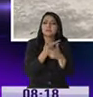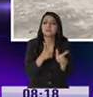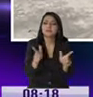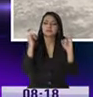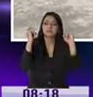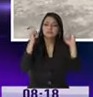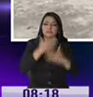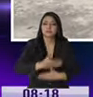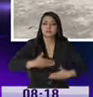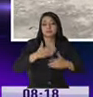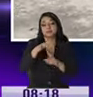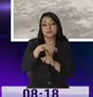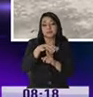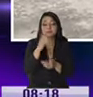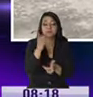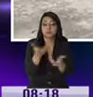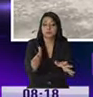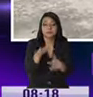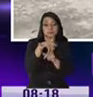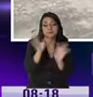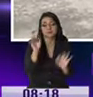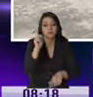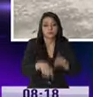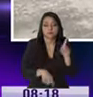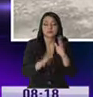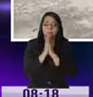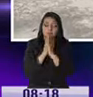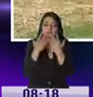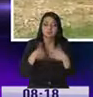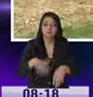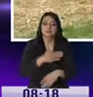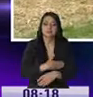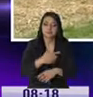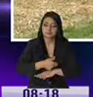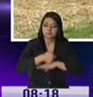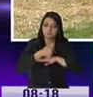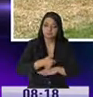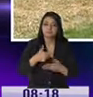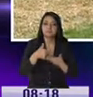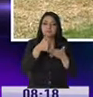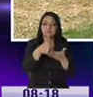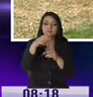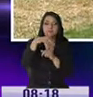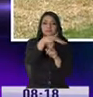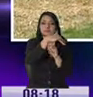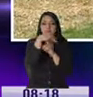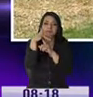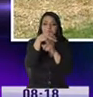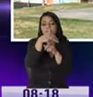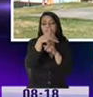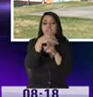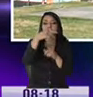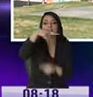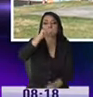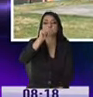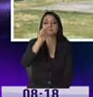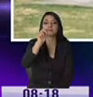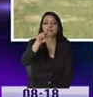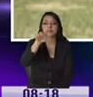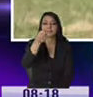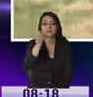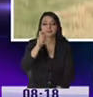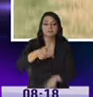disfrutando, es en el parque. Así que la solicitud está dada para que usted, por favor, nos pueda ayudar. Este es el parque en el balcón del Valle. Las autoridades son